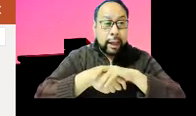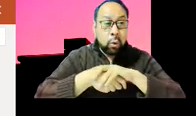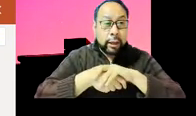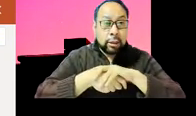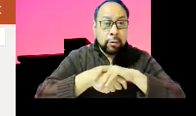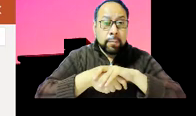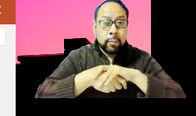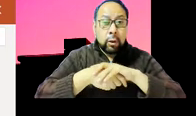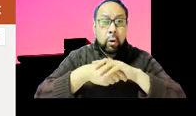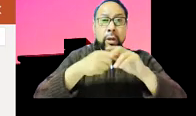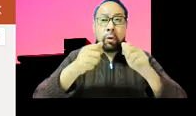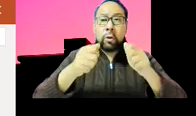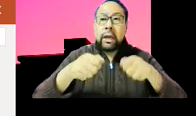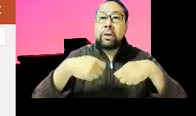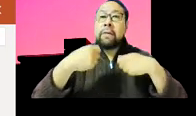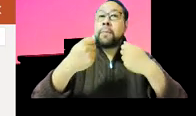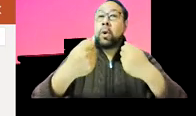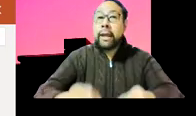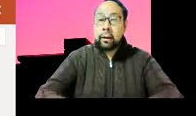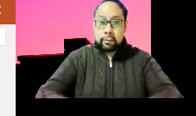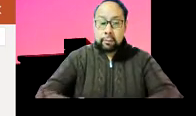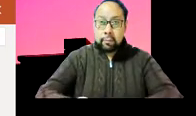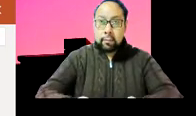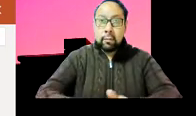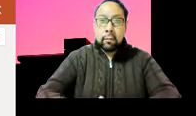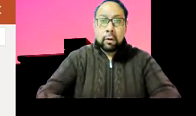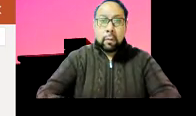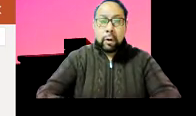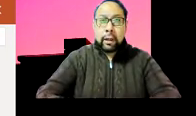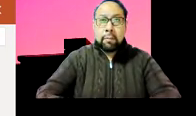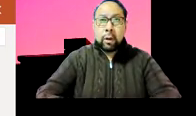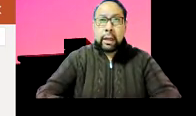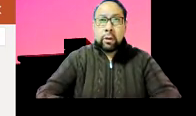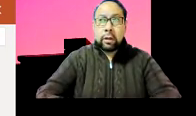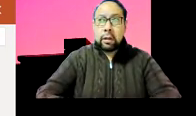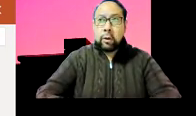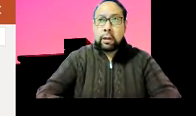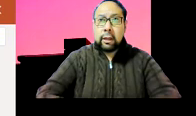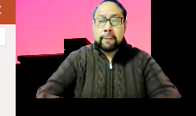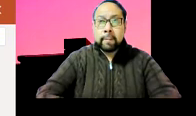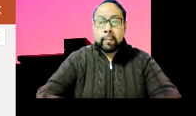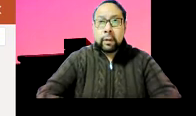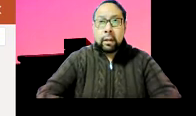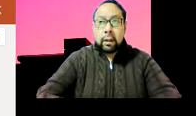parte de la coacción, o incluso llegamos a imponer, ¿no? Por ejemplo, hace años que se vio